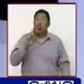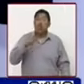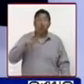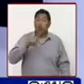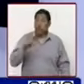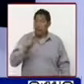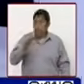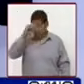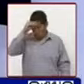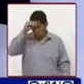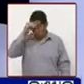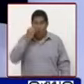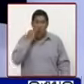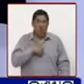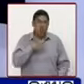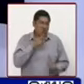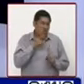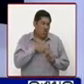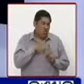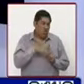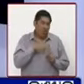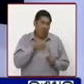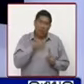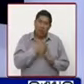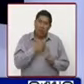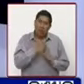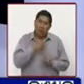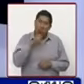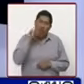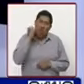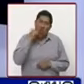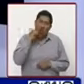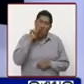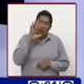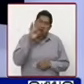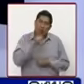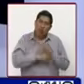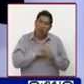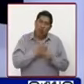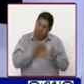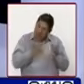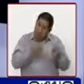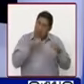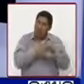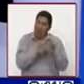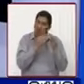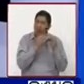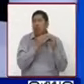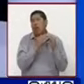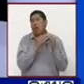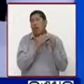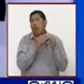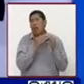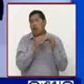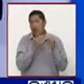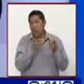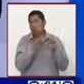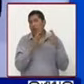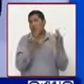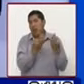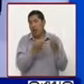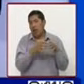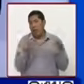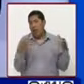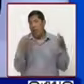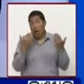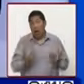un sujeto abusó sexualmente de su propia sobrina de 9 años. Vivían en el mismo domicilio, eran parte de la misma familia.